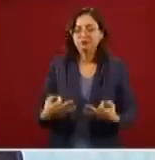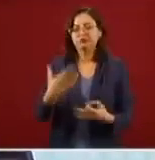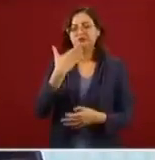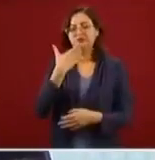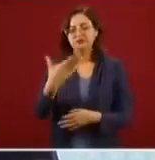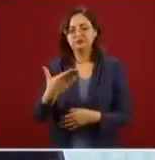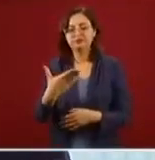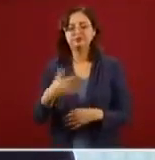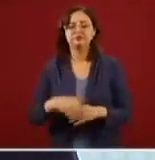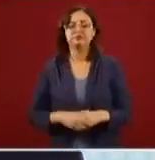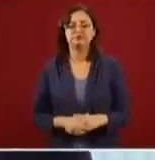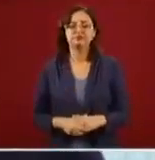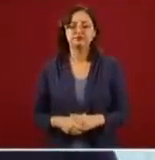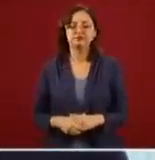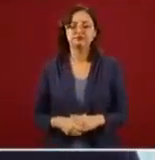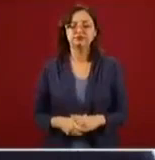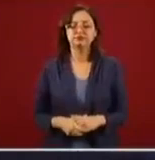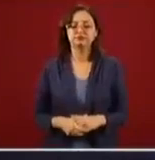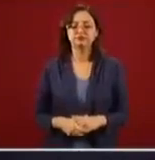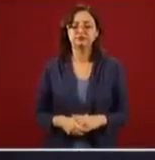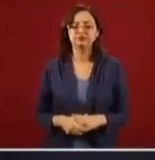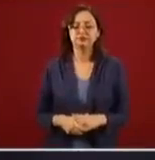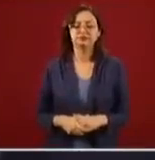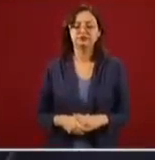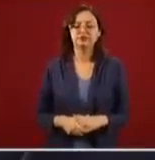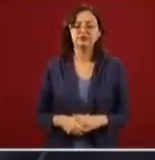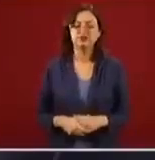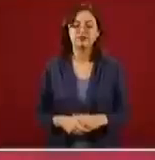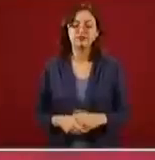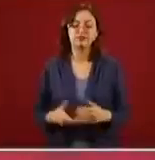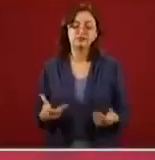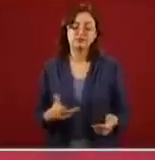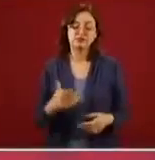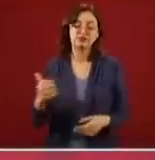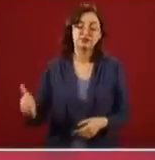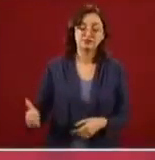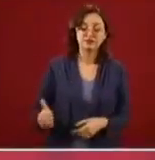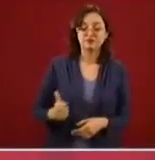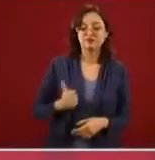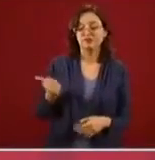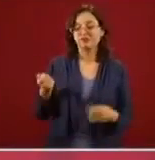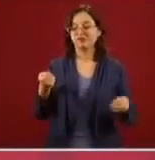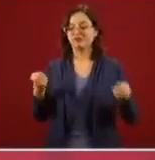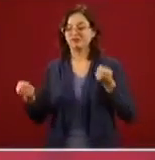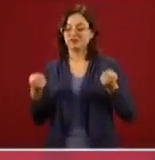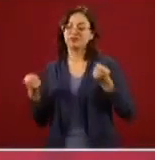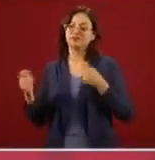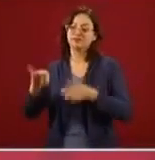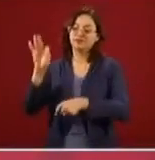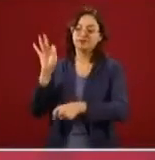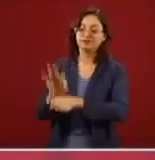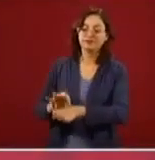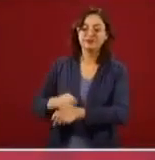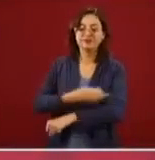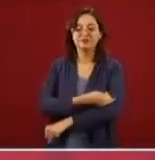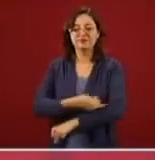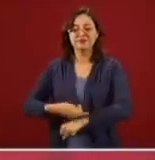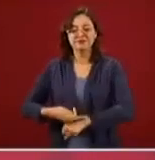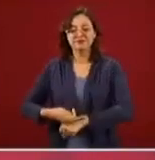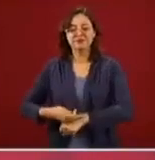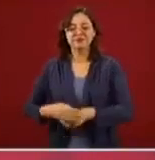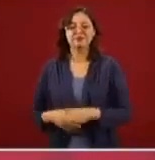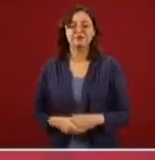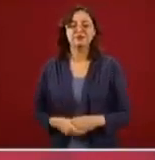adecuadamente, o sea, que sea un bien para toda la familia,